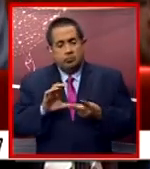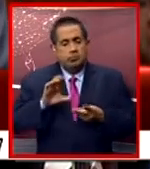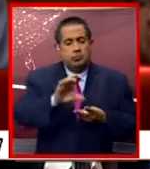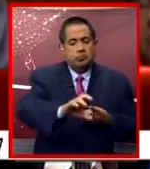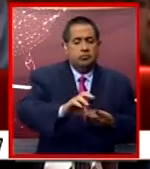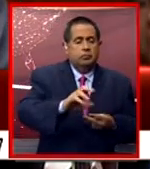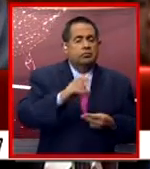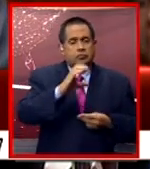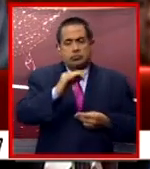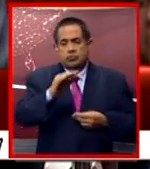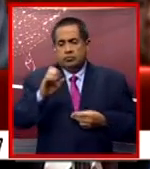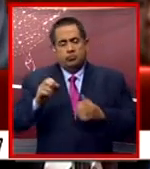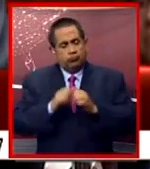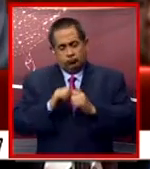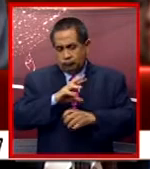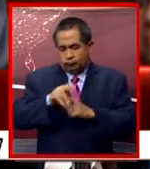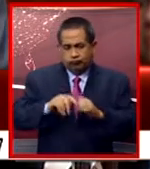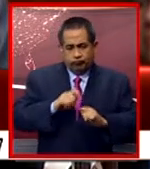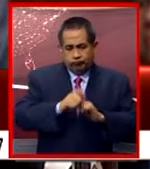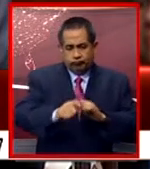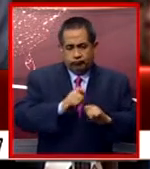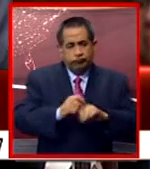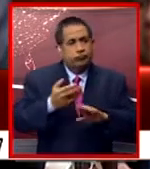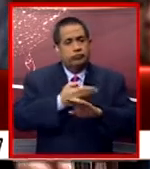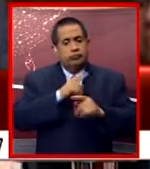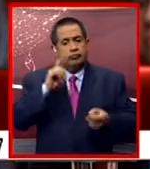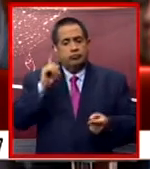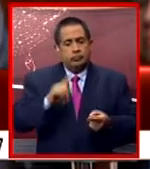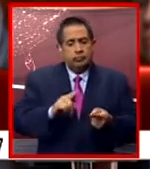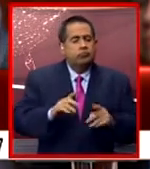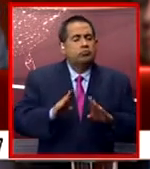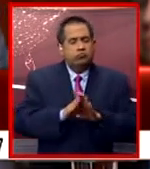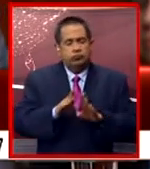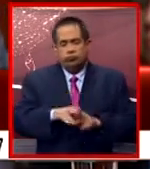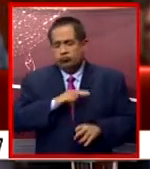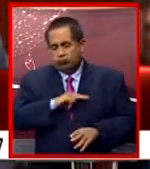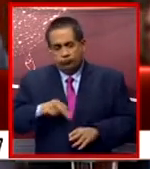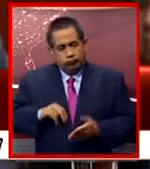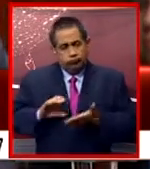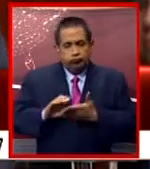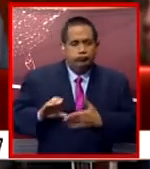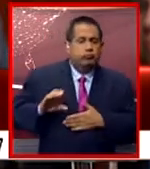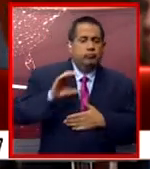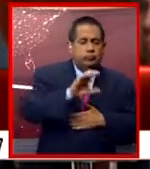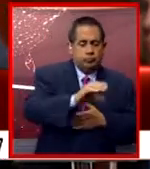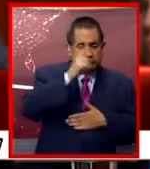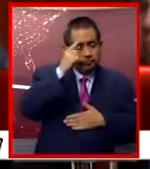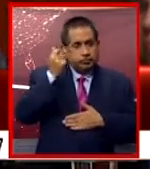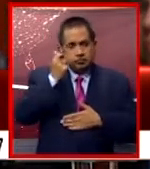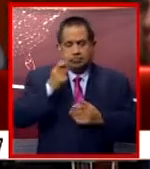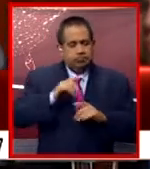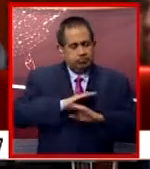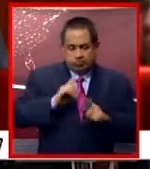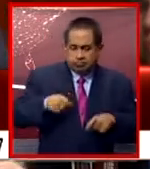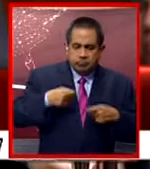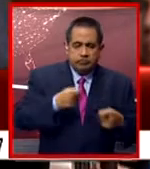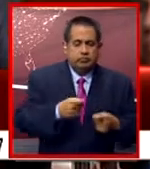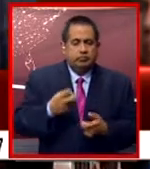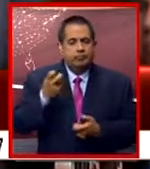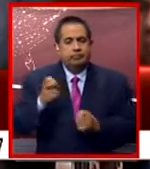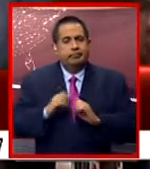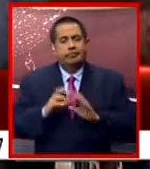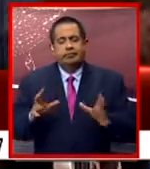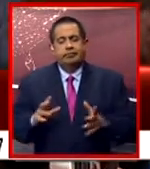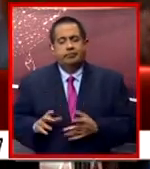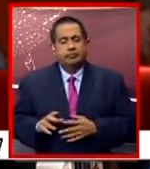peso sobre lo que había reducido Pemex y CFE su pasivo pensionario. Esto ilustra que